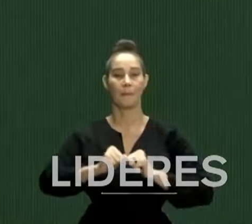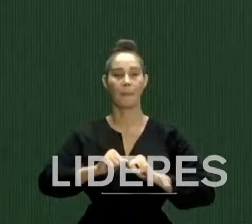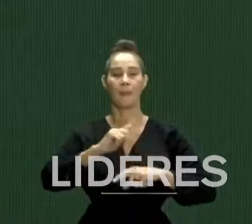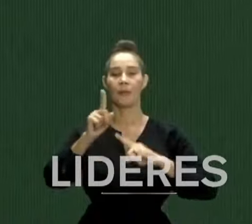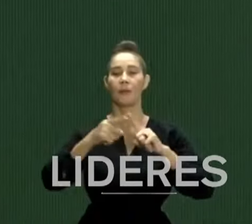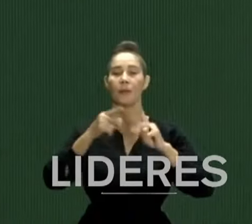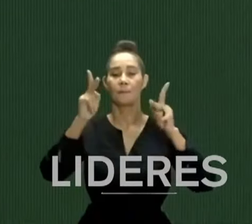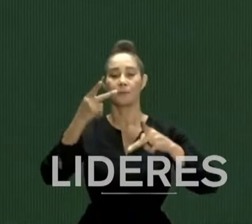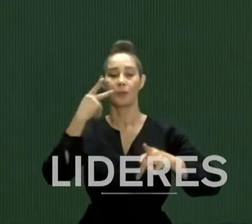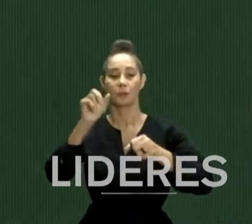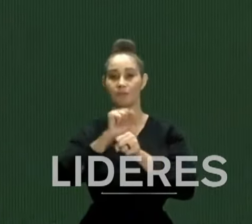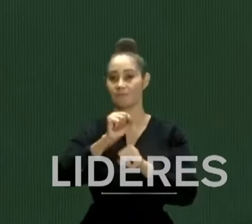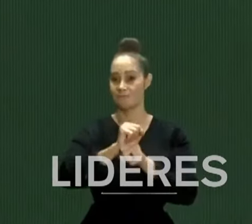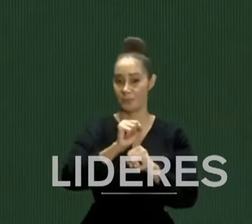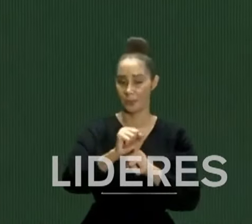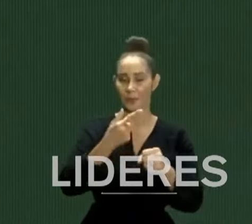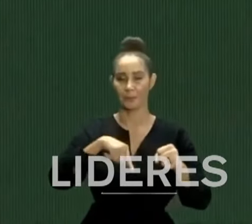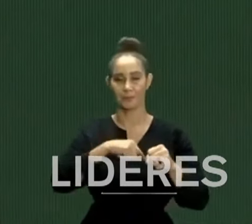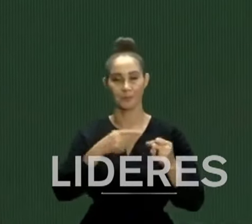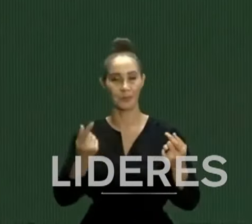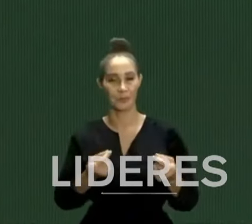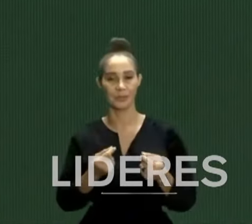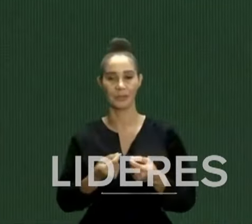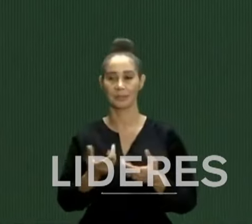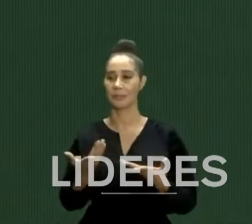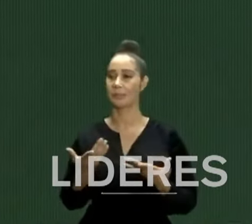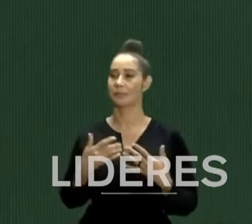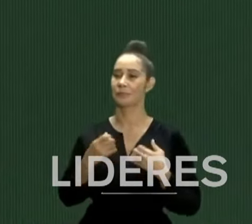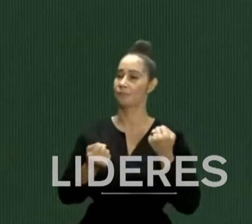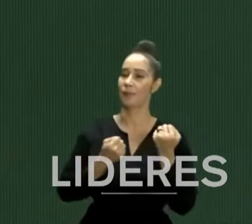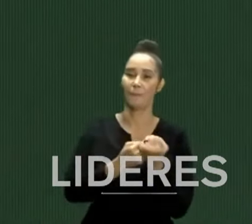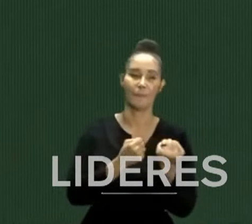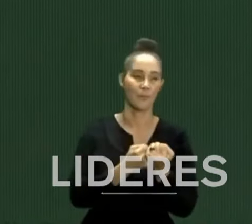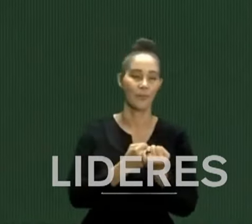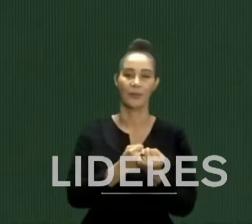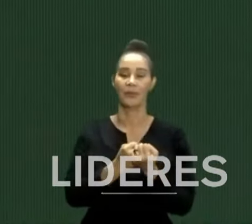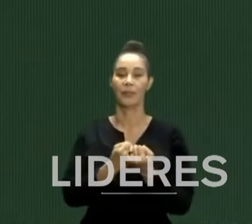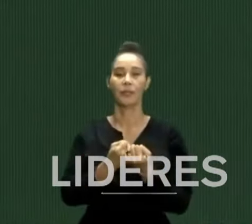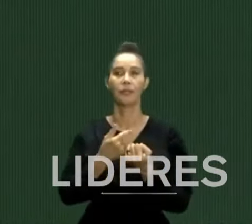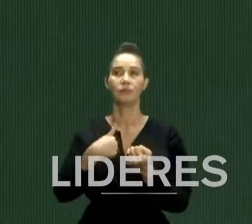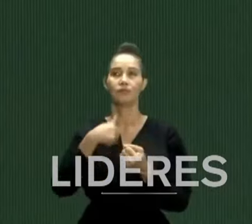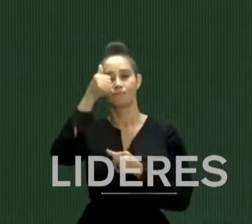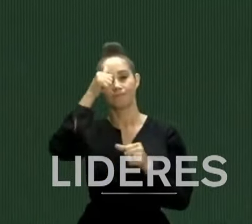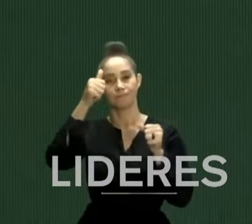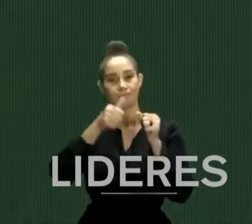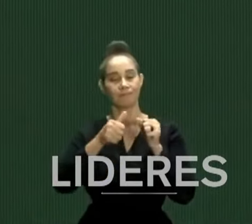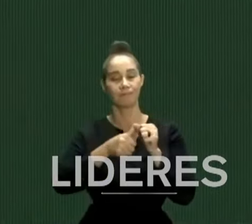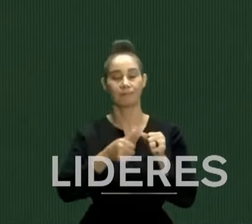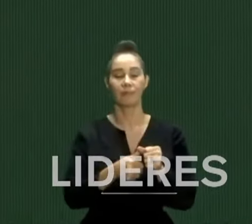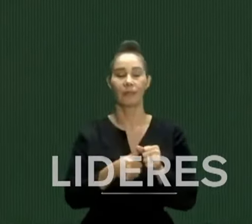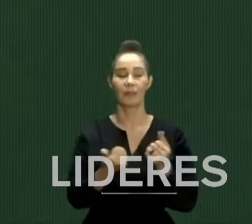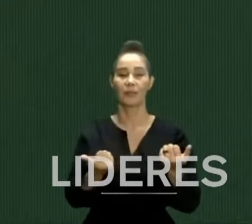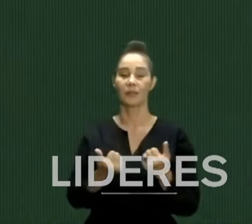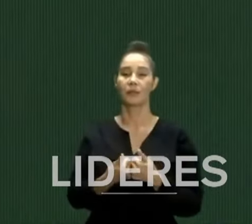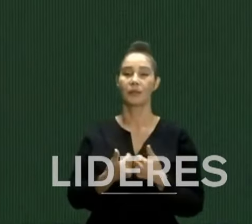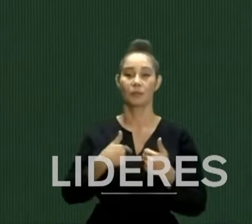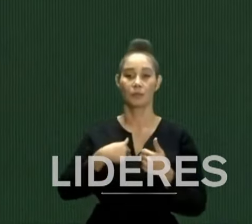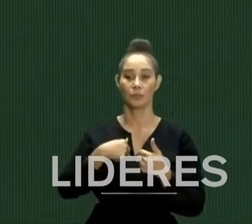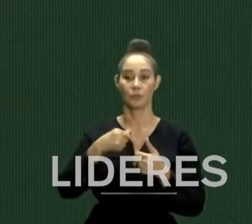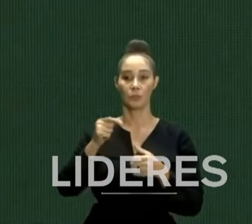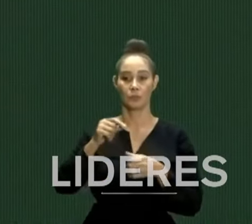cuando la gente nos ve trabajar como nosotros lo hacemos, se hacen solidarios. Yo recuerdo que cuando yo